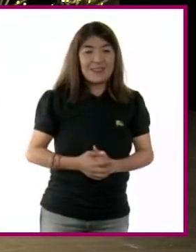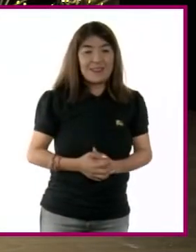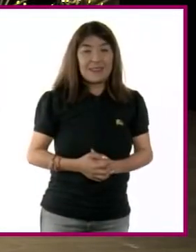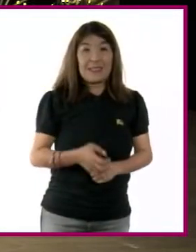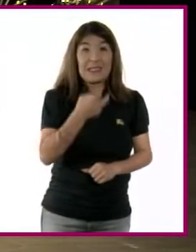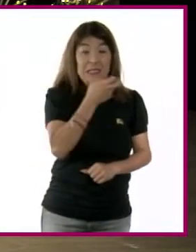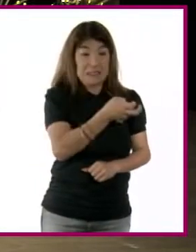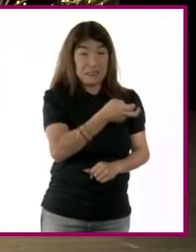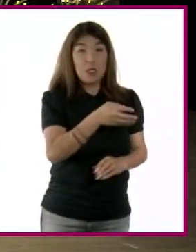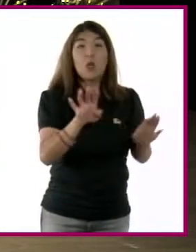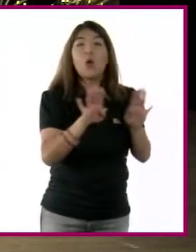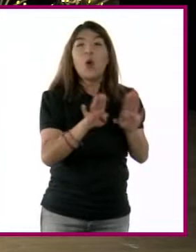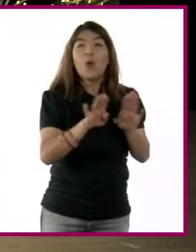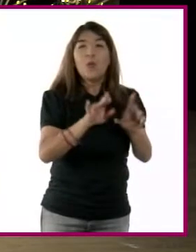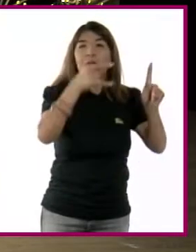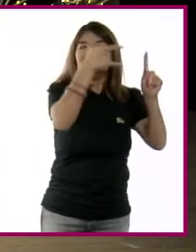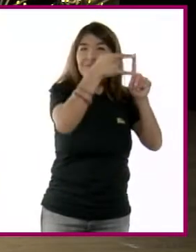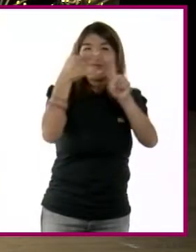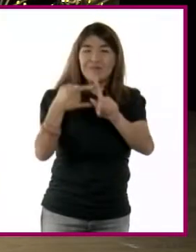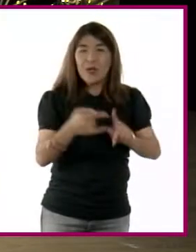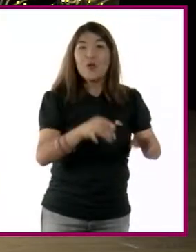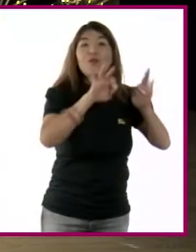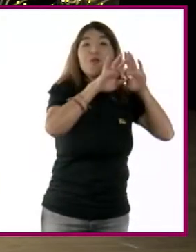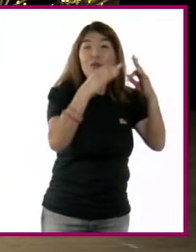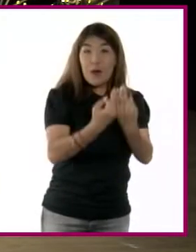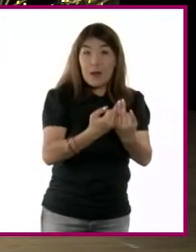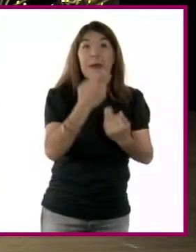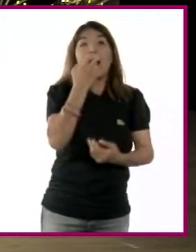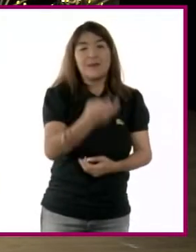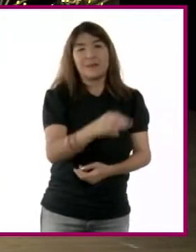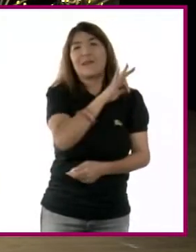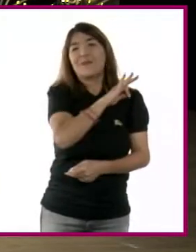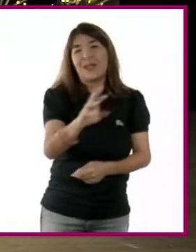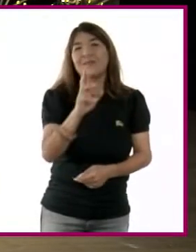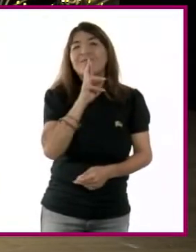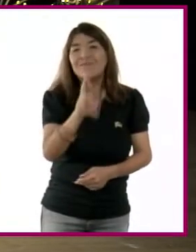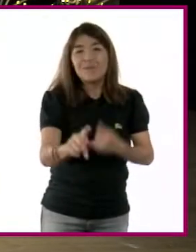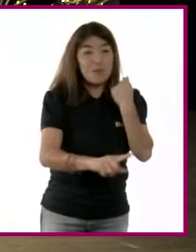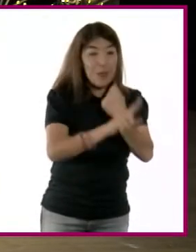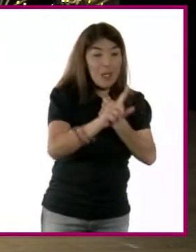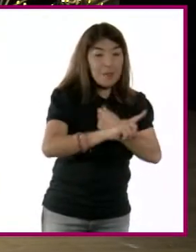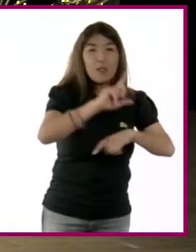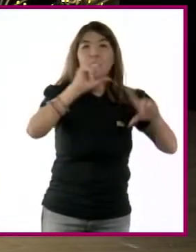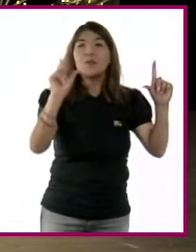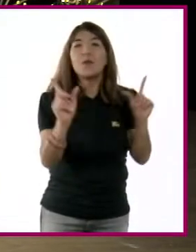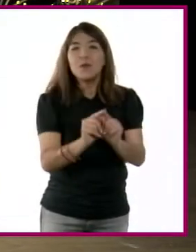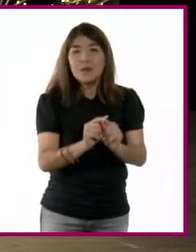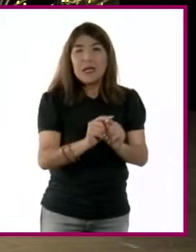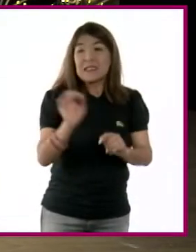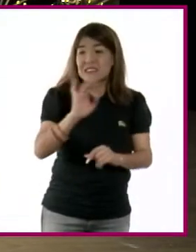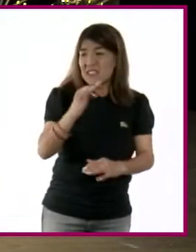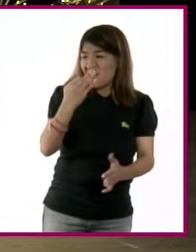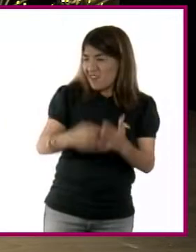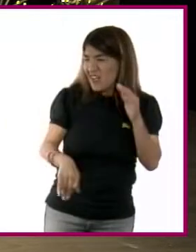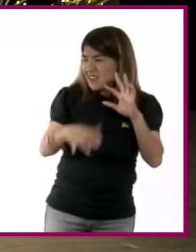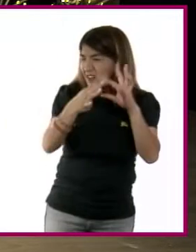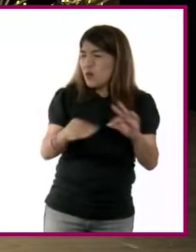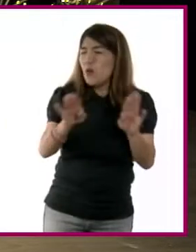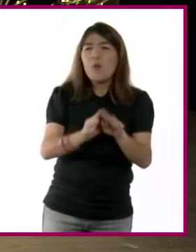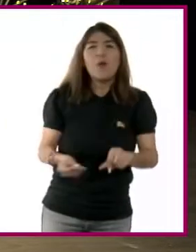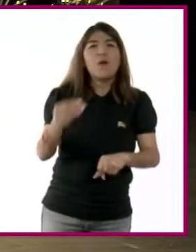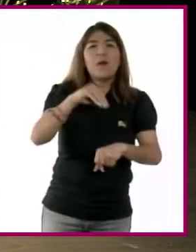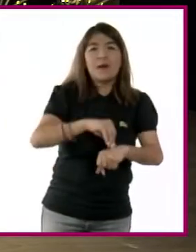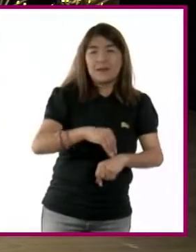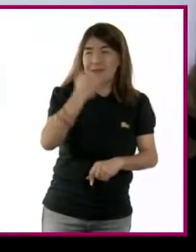Gracias a este tipo de esquemas podemos encontrar soluciones a problemas donde existe información faltante. Imagina que tenemos